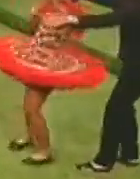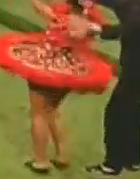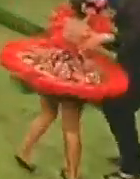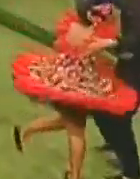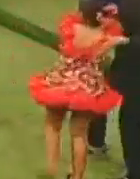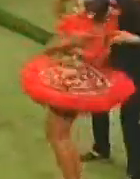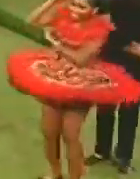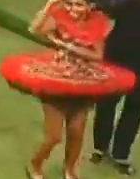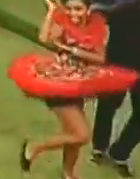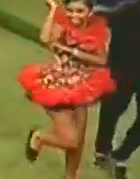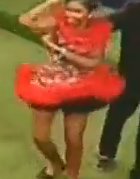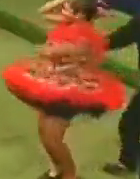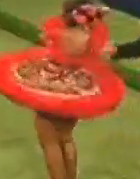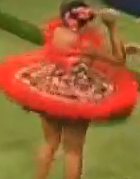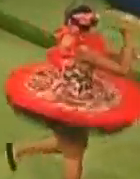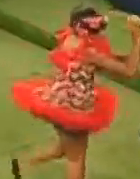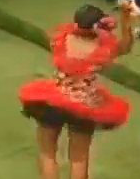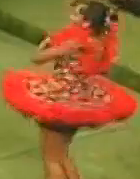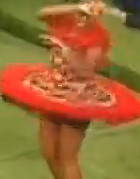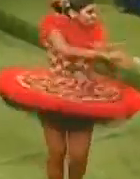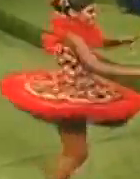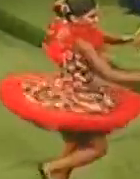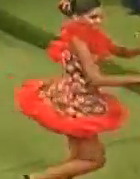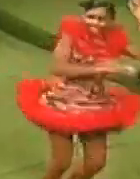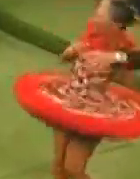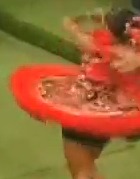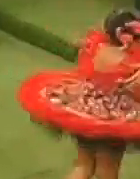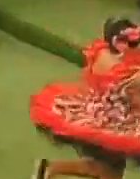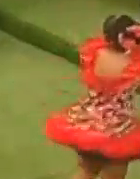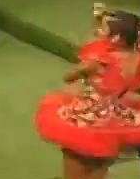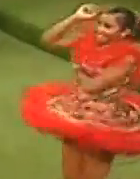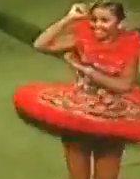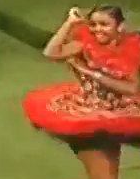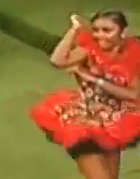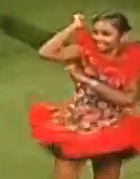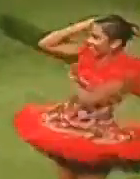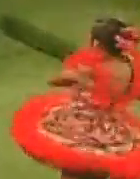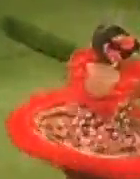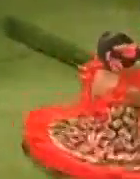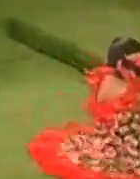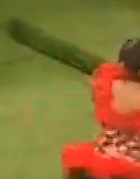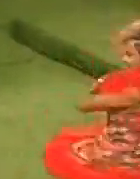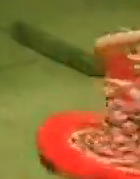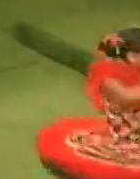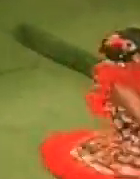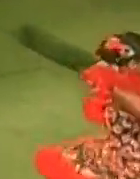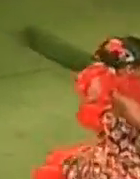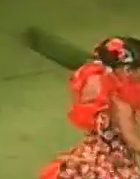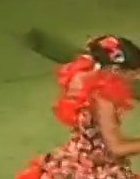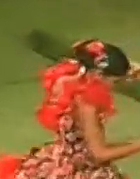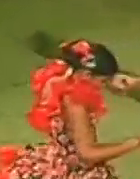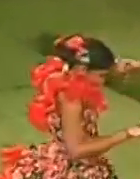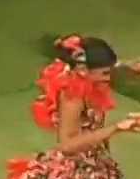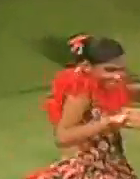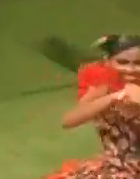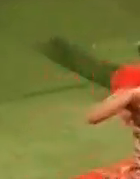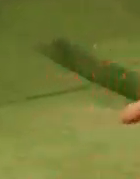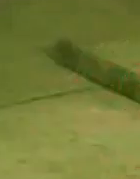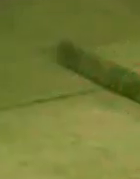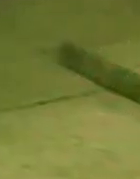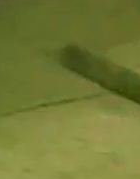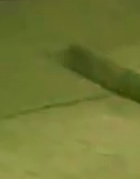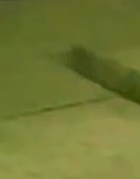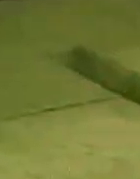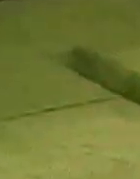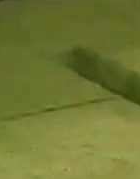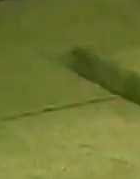las fiestas patronales a disfrutar claramente de mi canto señorial y mi joropo altanero, con olor a mastrantar,